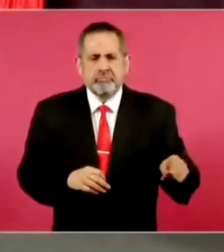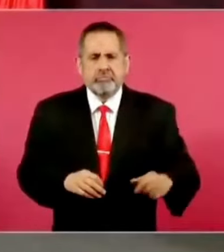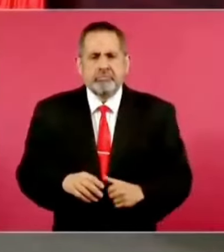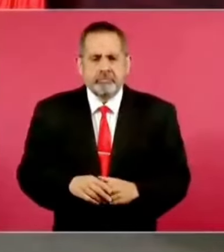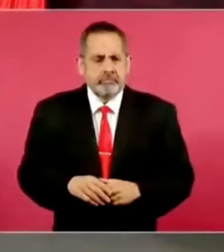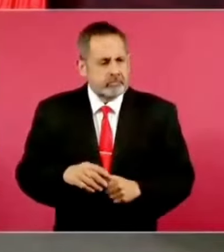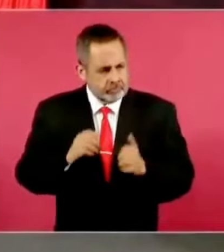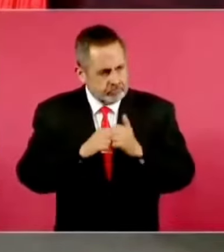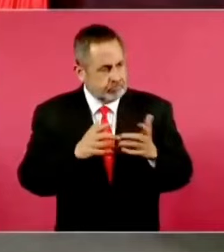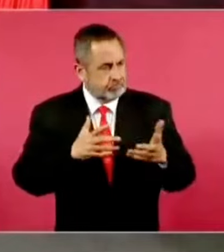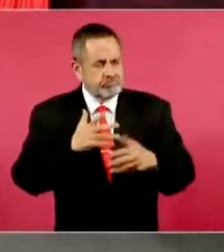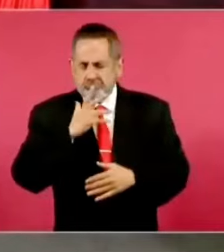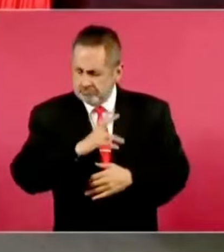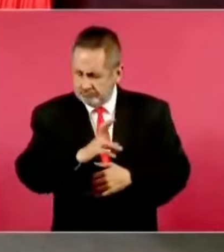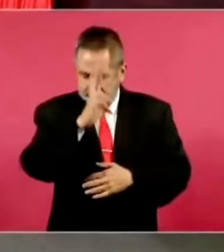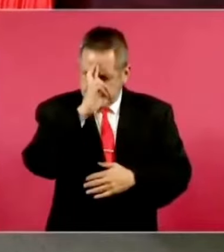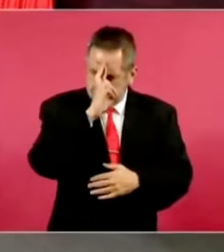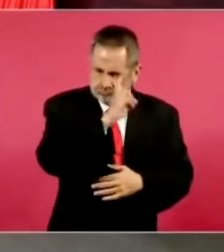respetuosa.